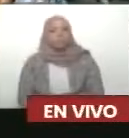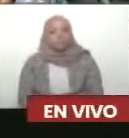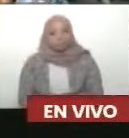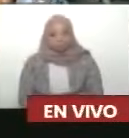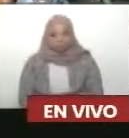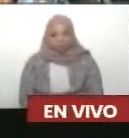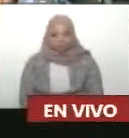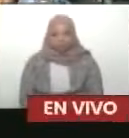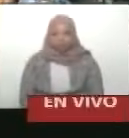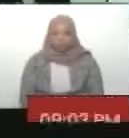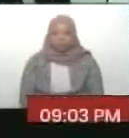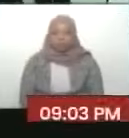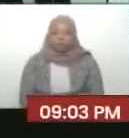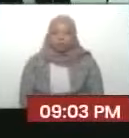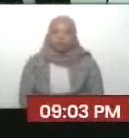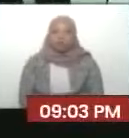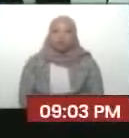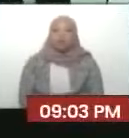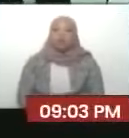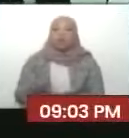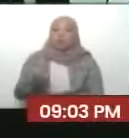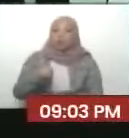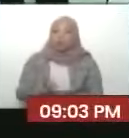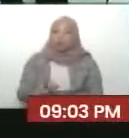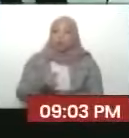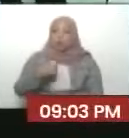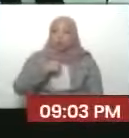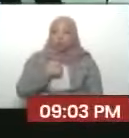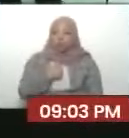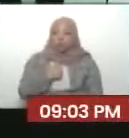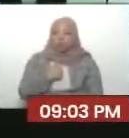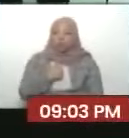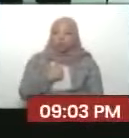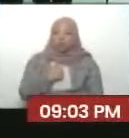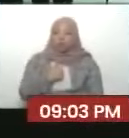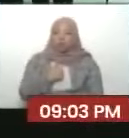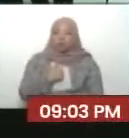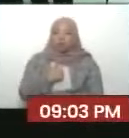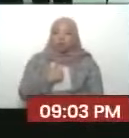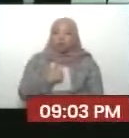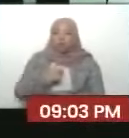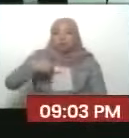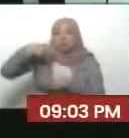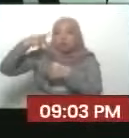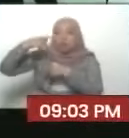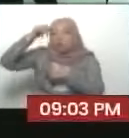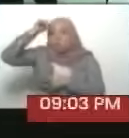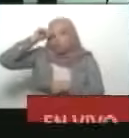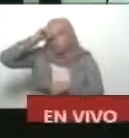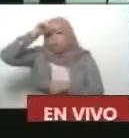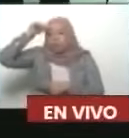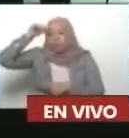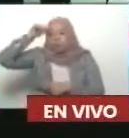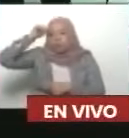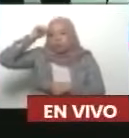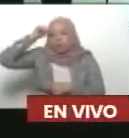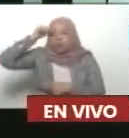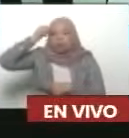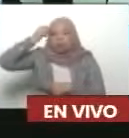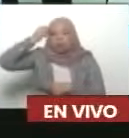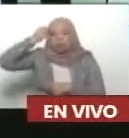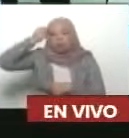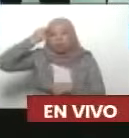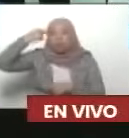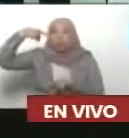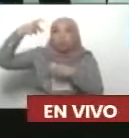¿Verdad? ¿Por qué? ¿Por qué? Porque por entonces yo me puse a tiktokear el domingo ayer. Y de